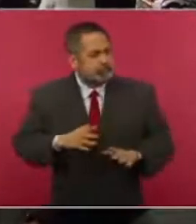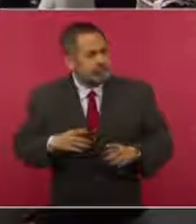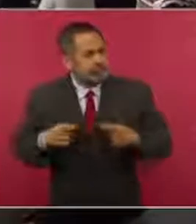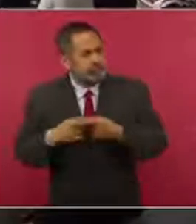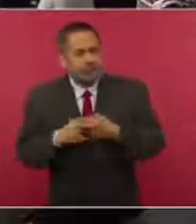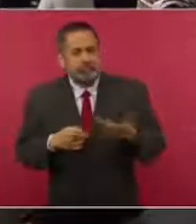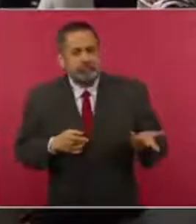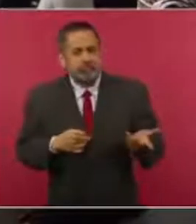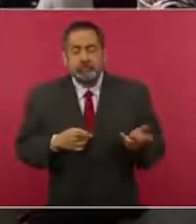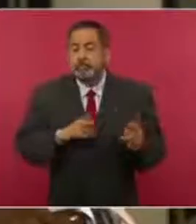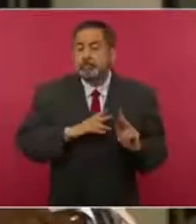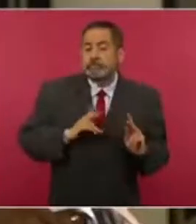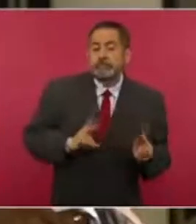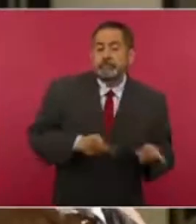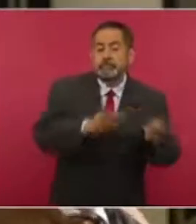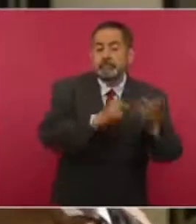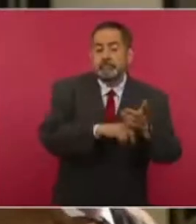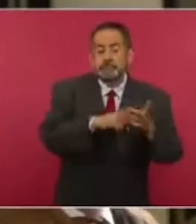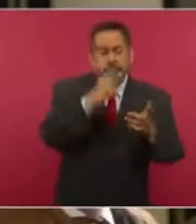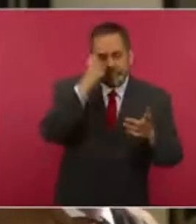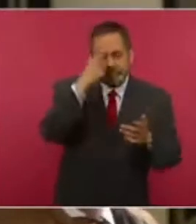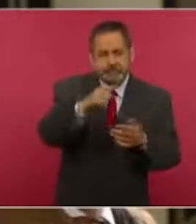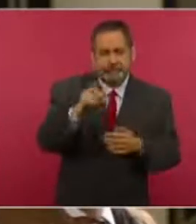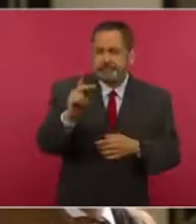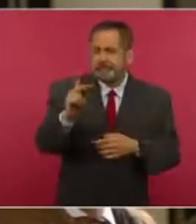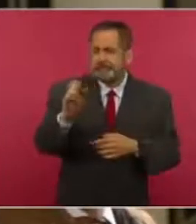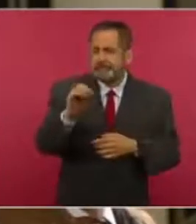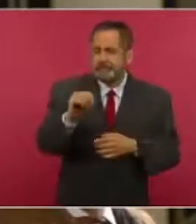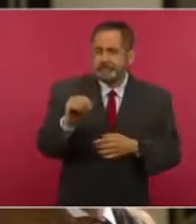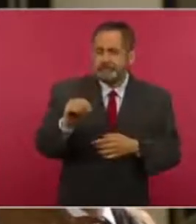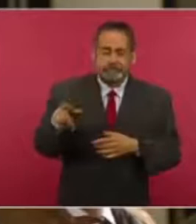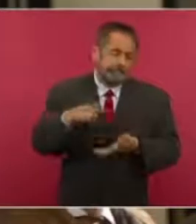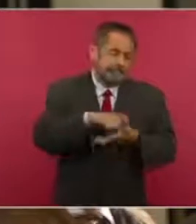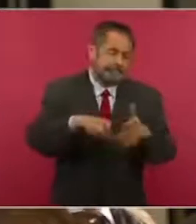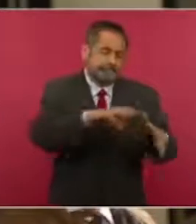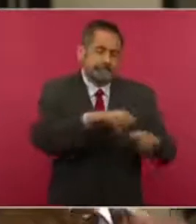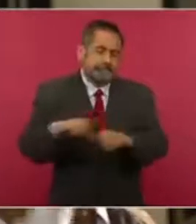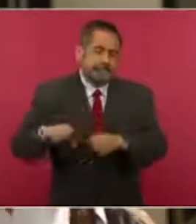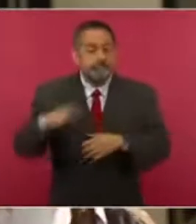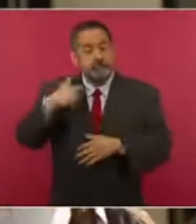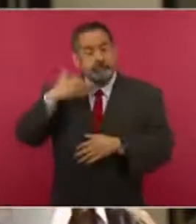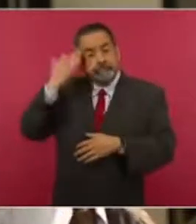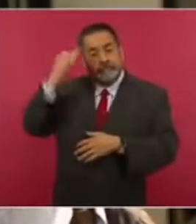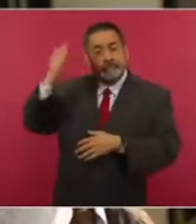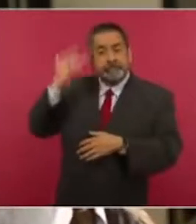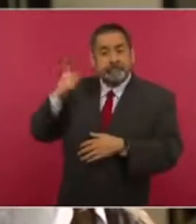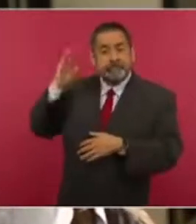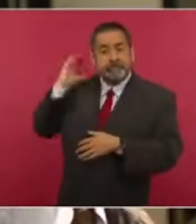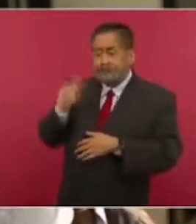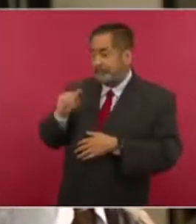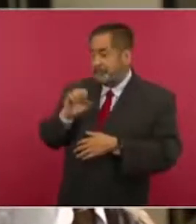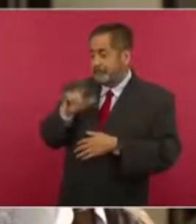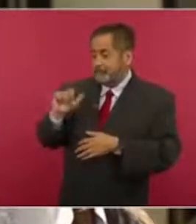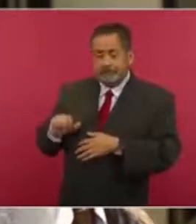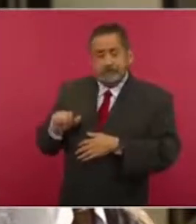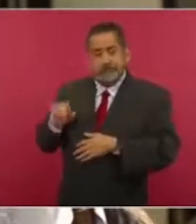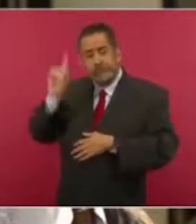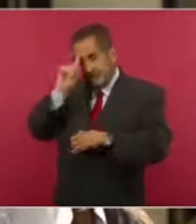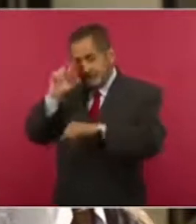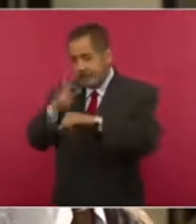al vender aditivos para Pemex desde la época desde que Téllez era consejero del Fondo Mexicano